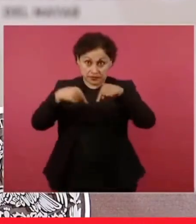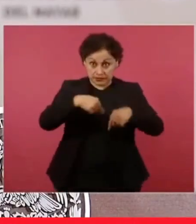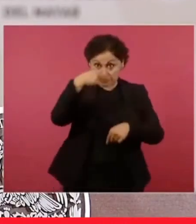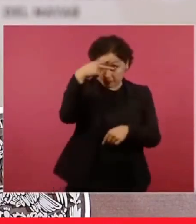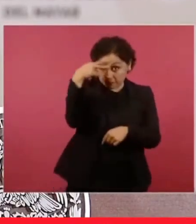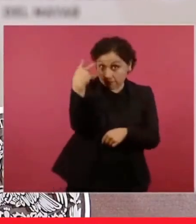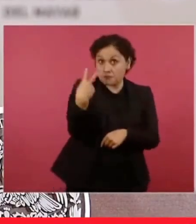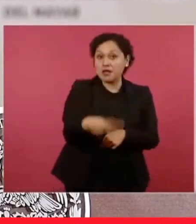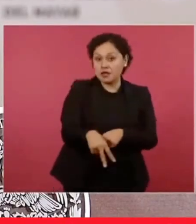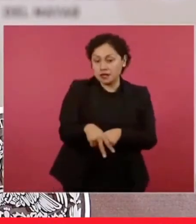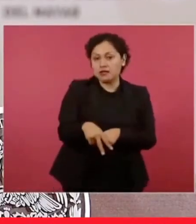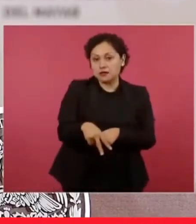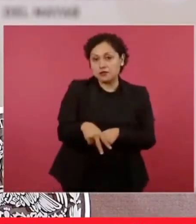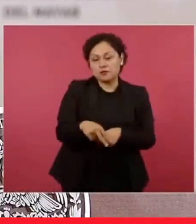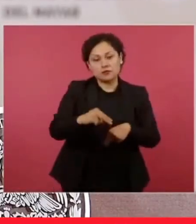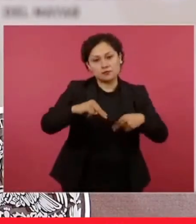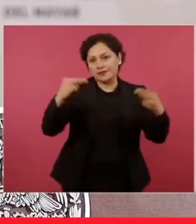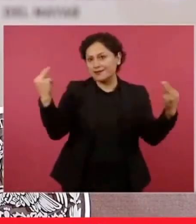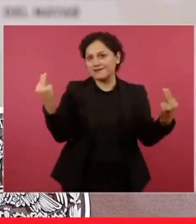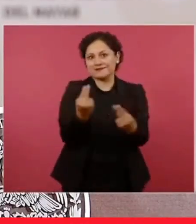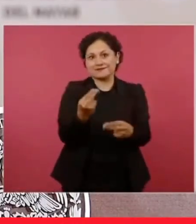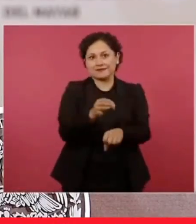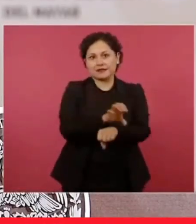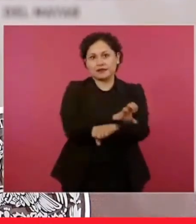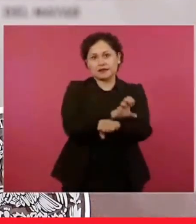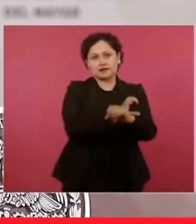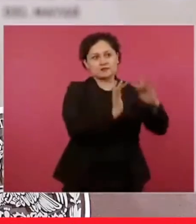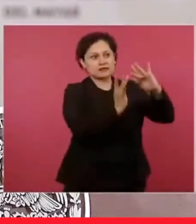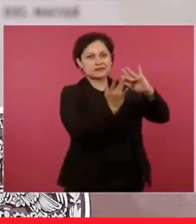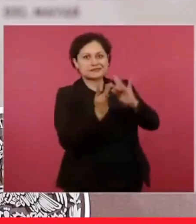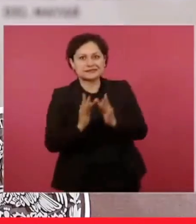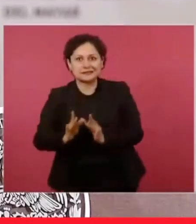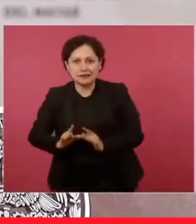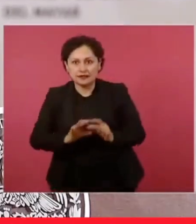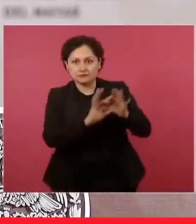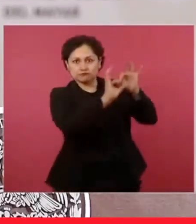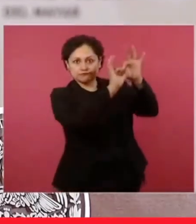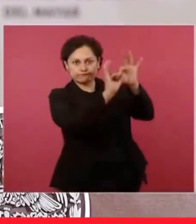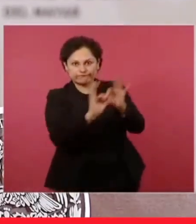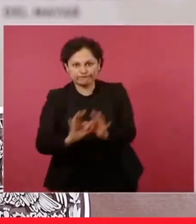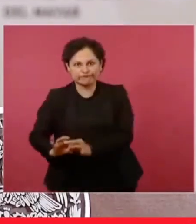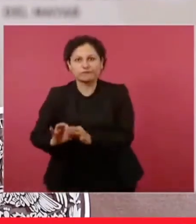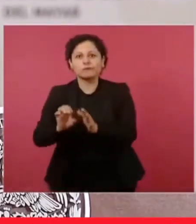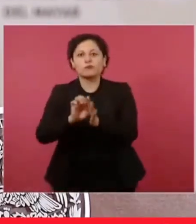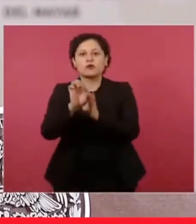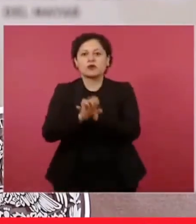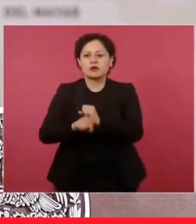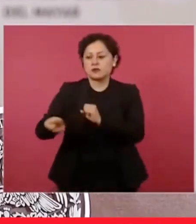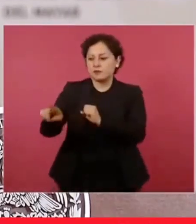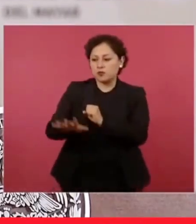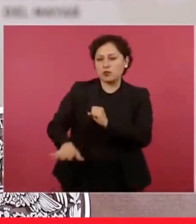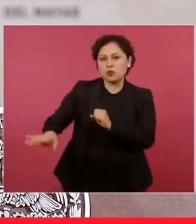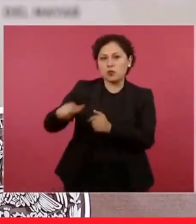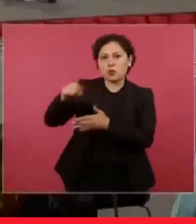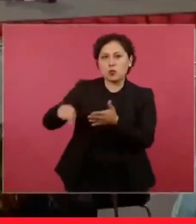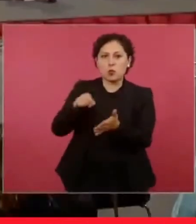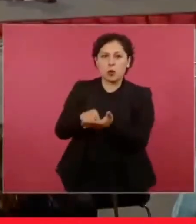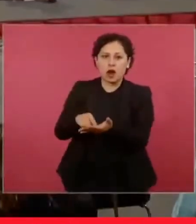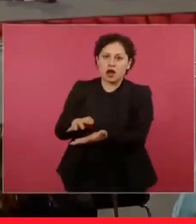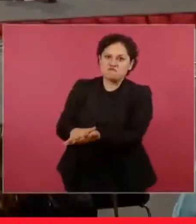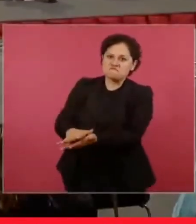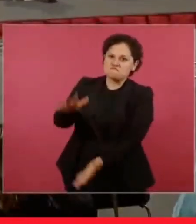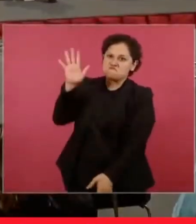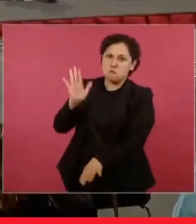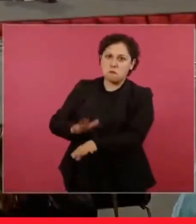nosotros sí dependemos mucho de nuestras redes de electricidad para poder llevar energía de los puntos donde tenemos exceso de energía hacia donde se